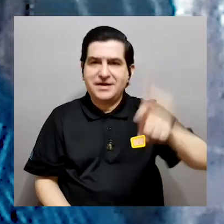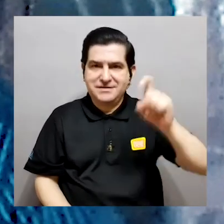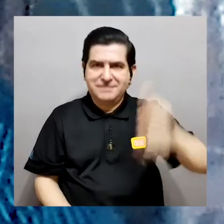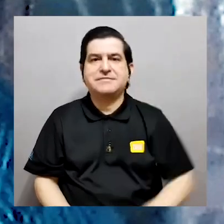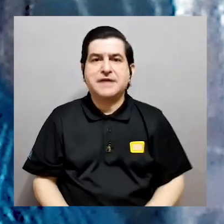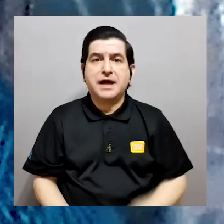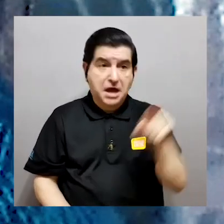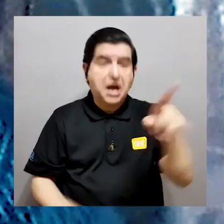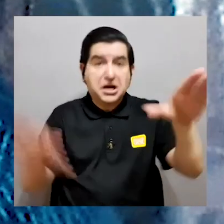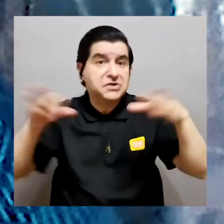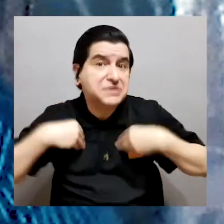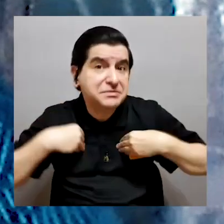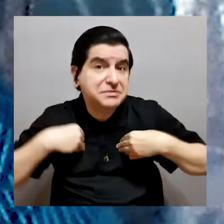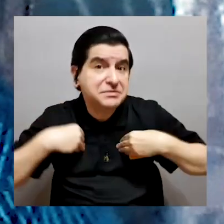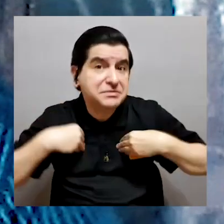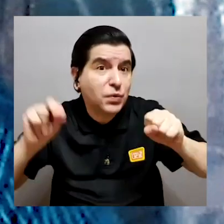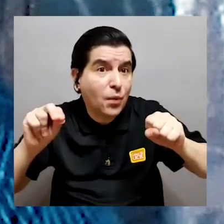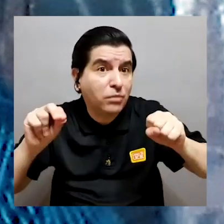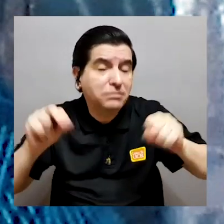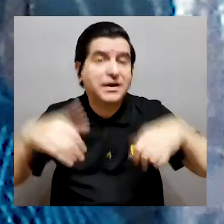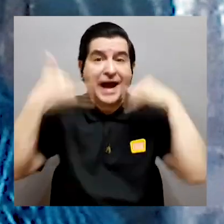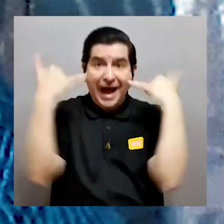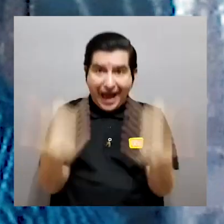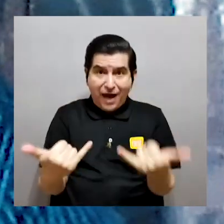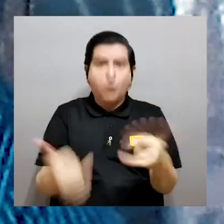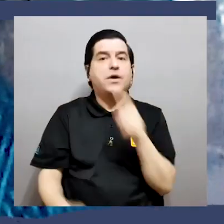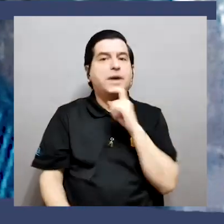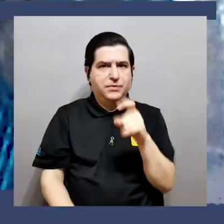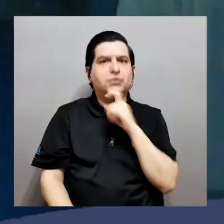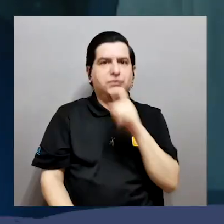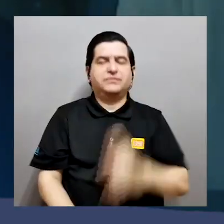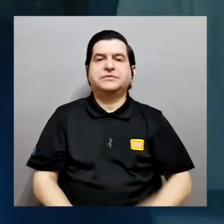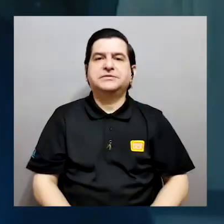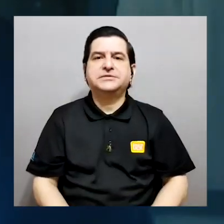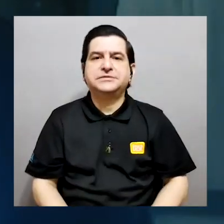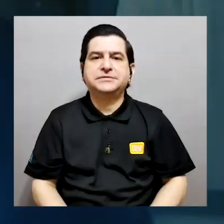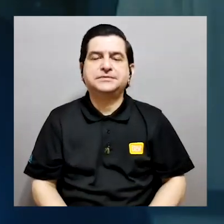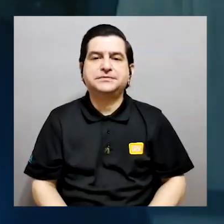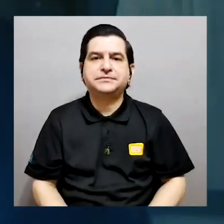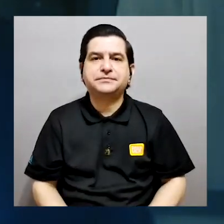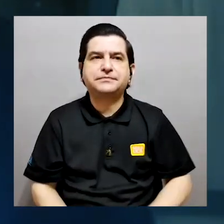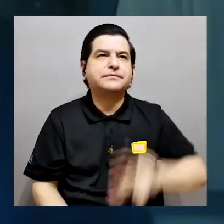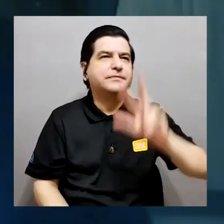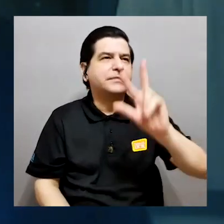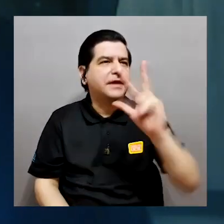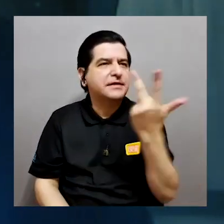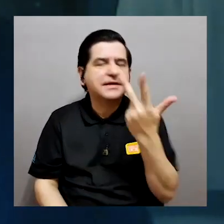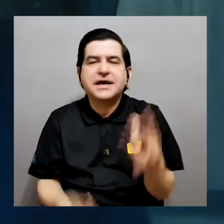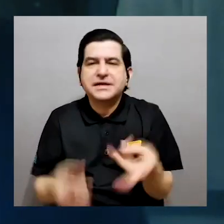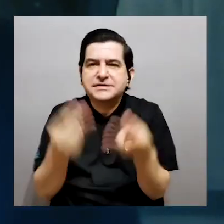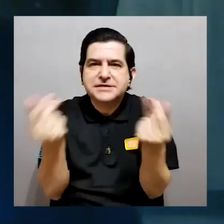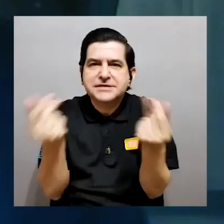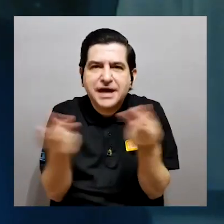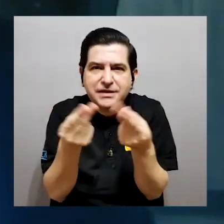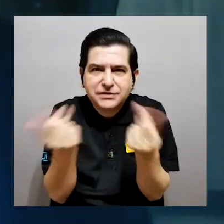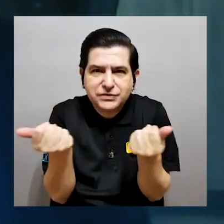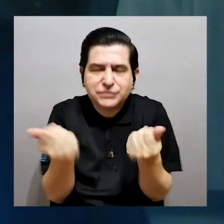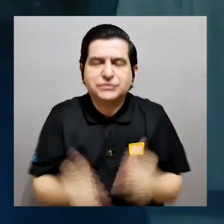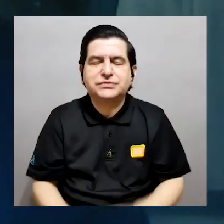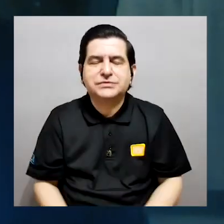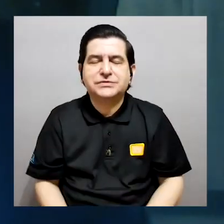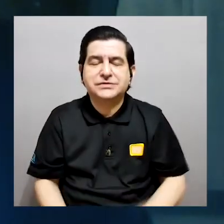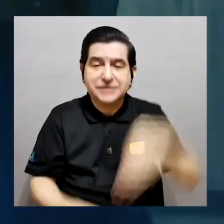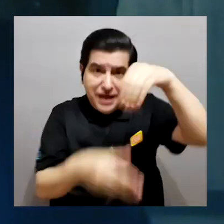bien. ¿Están dispuestos a aceptarlo? En estos momentos está difícil. Y como la tercera gran solución